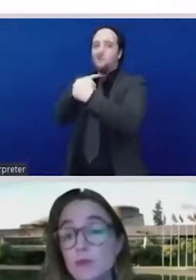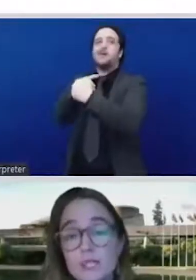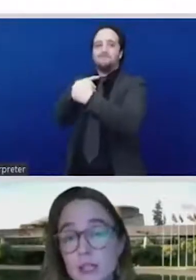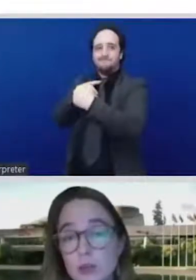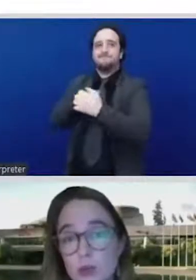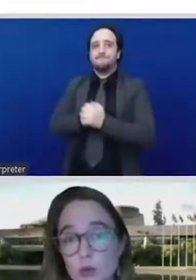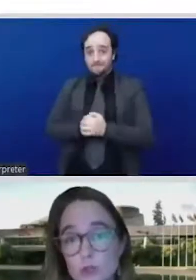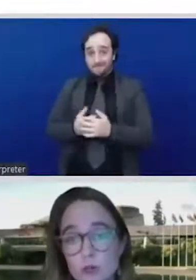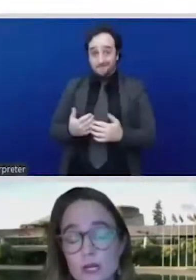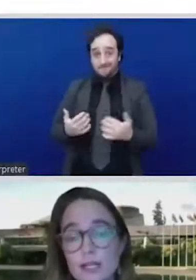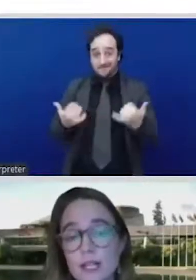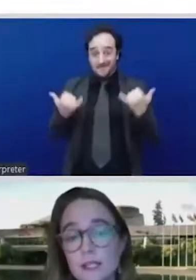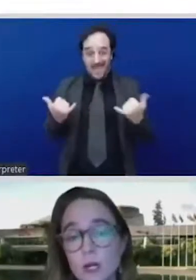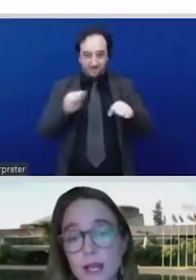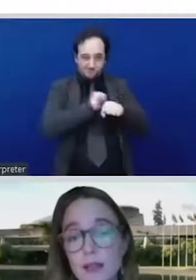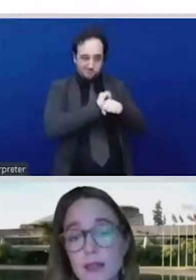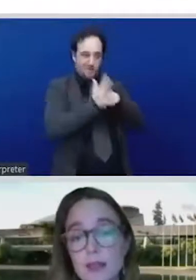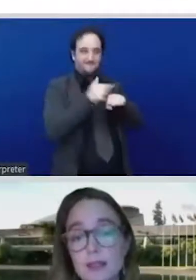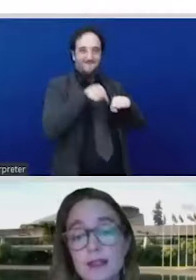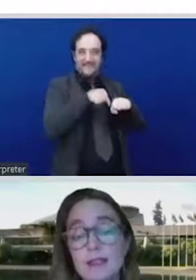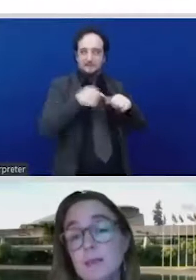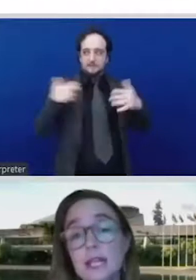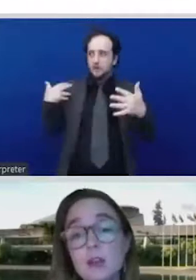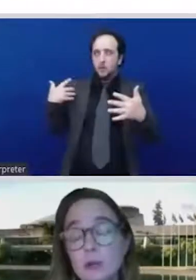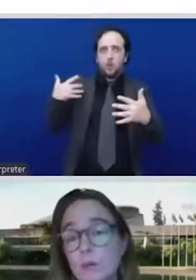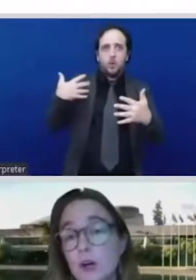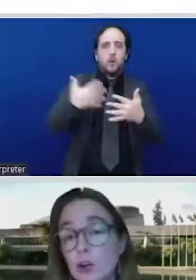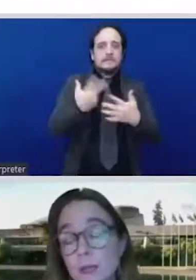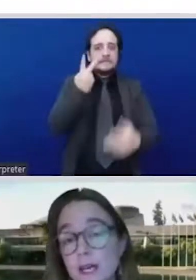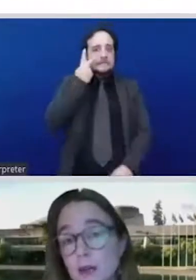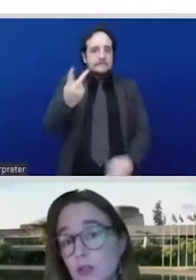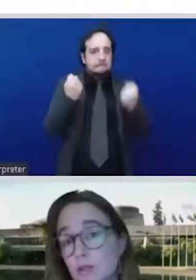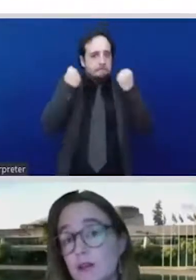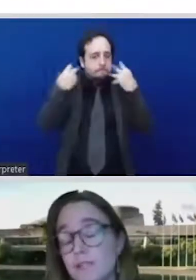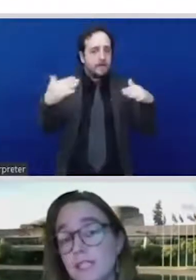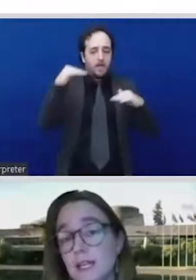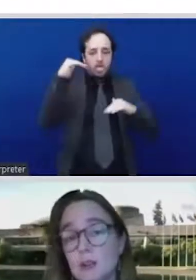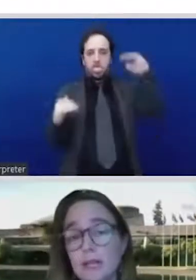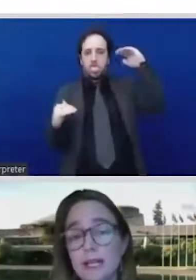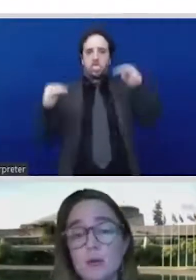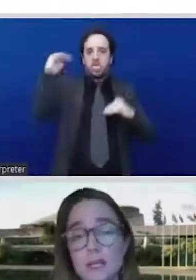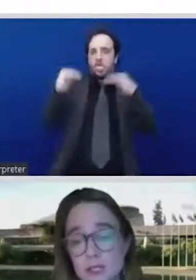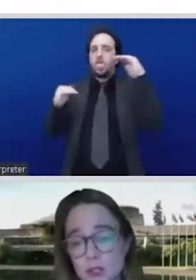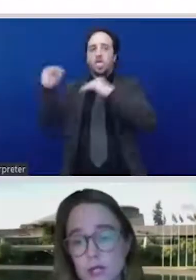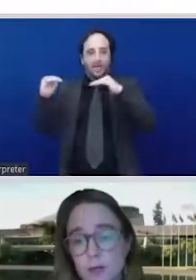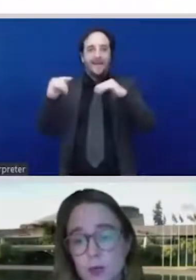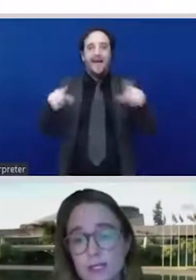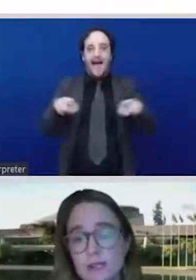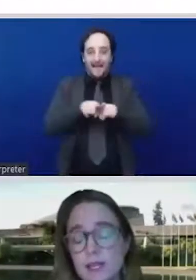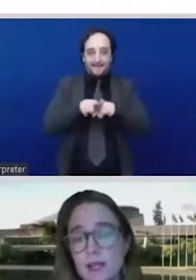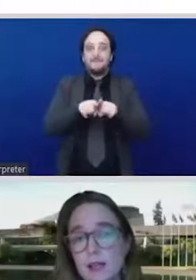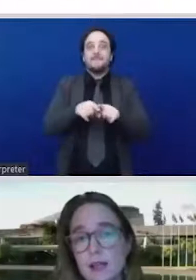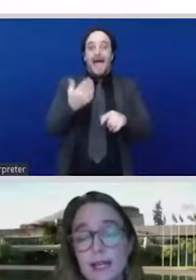profundizando los nudos estructurales, la desigualdad, y está limitando la autonomía económica, la autonomía física y la autonomía en la toma de decisiones de las mujeres.